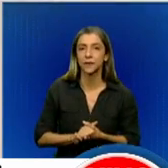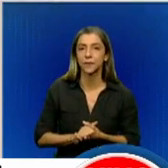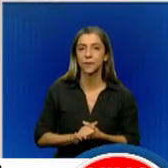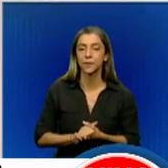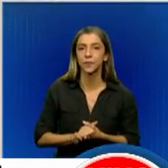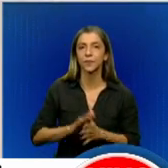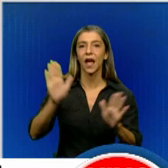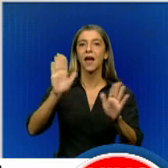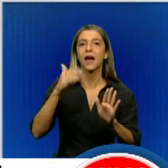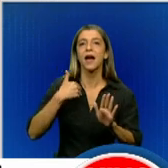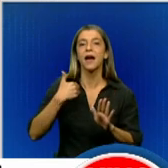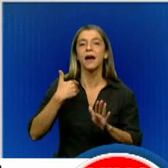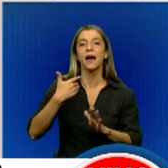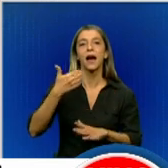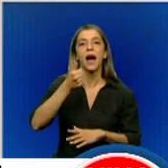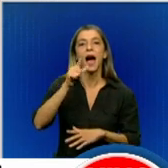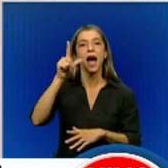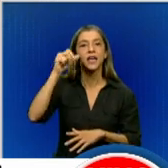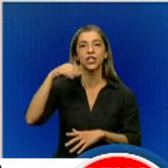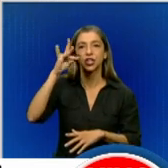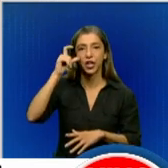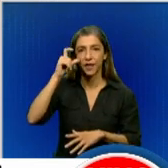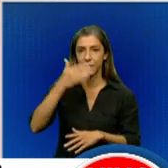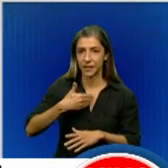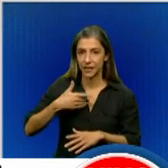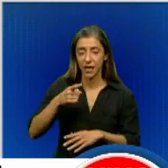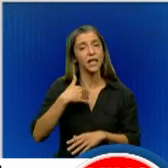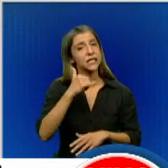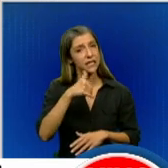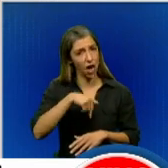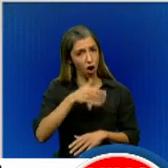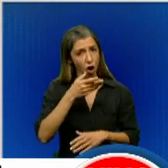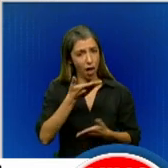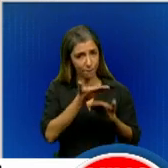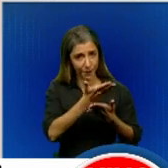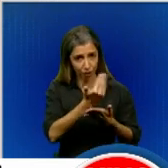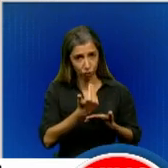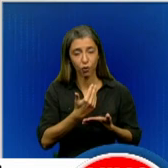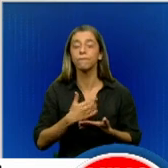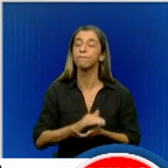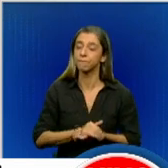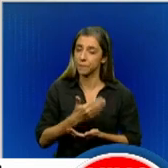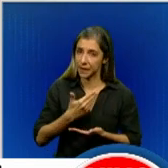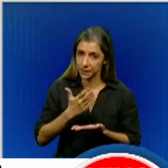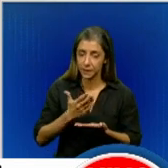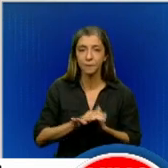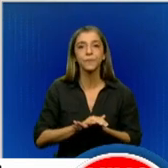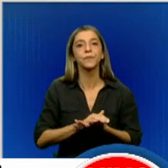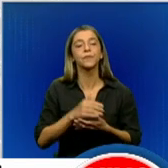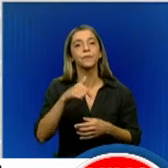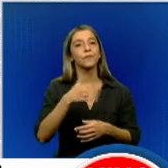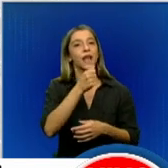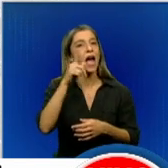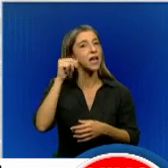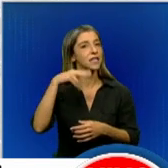allí en de presidentes y ahora luego ahora lo voy a llamar diputado presidente allende gualberto